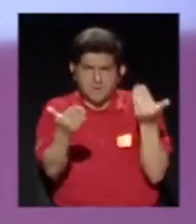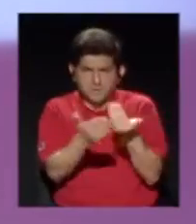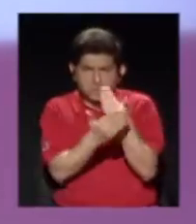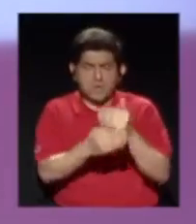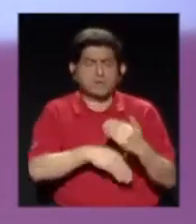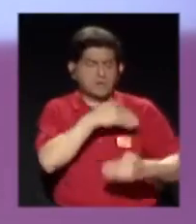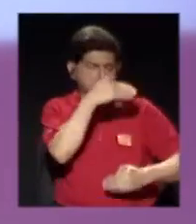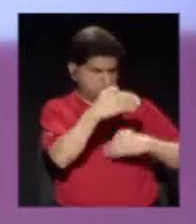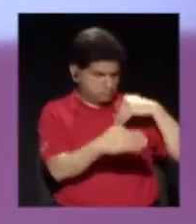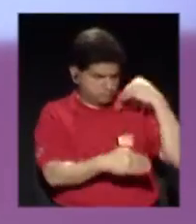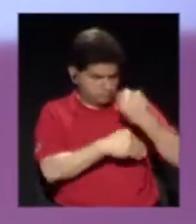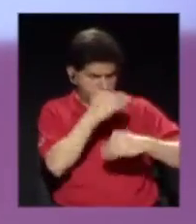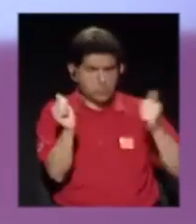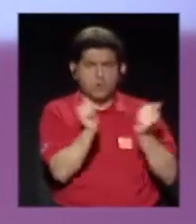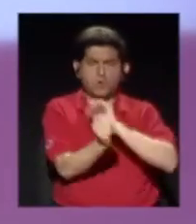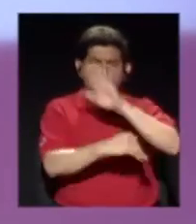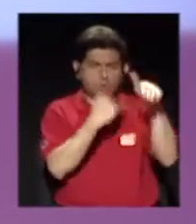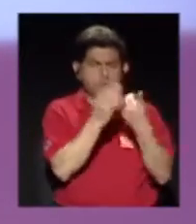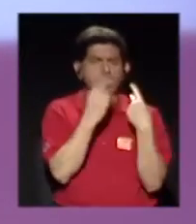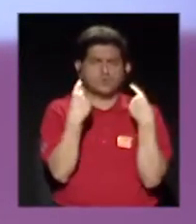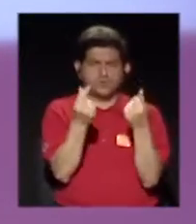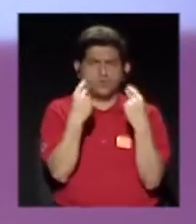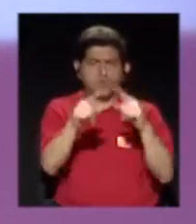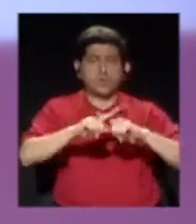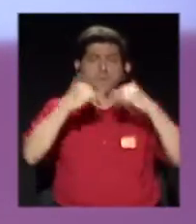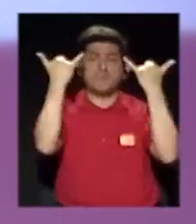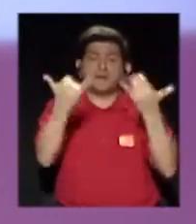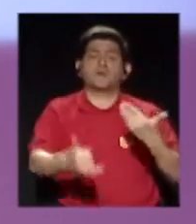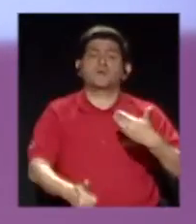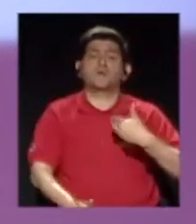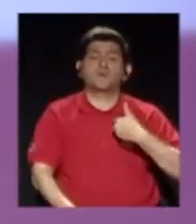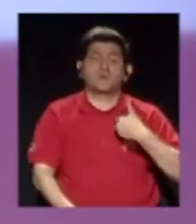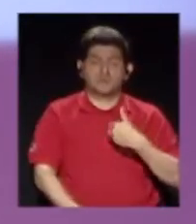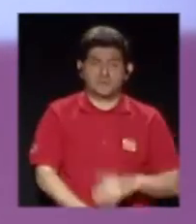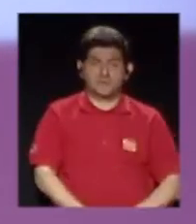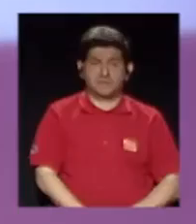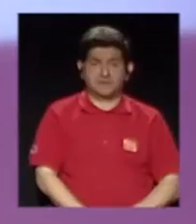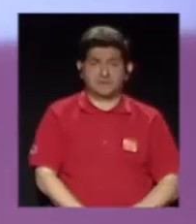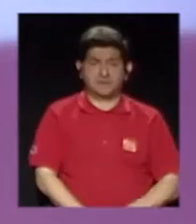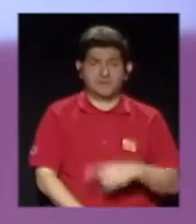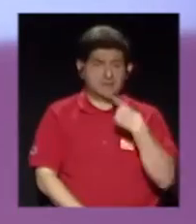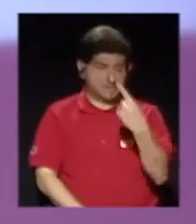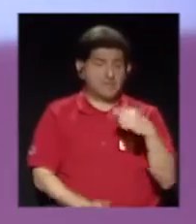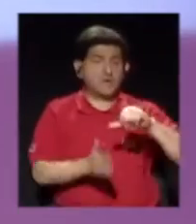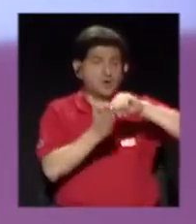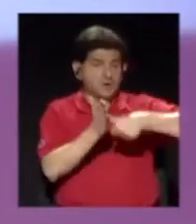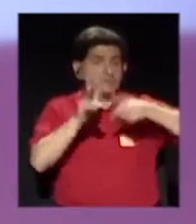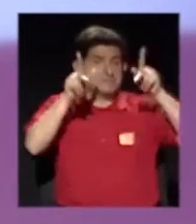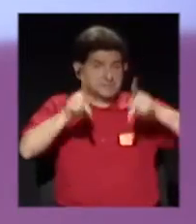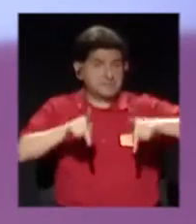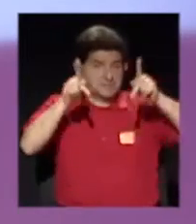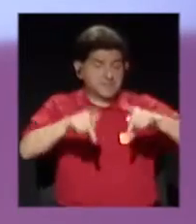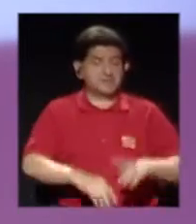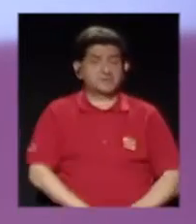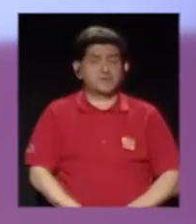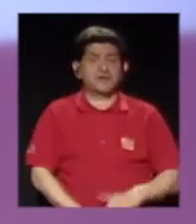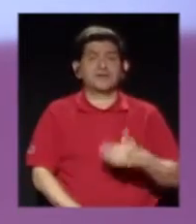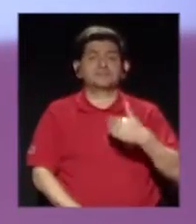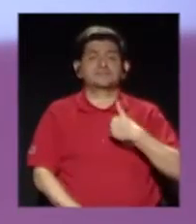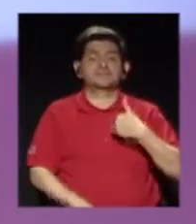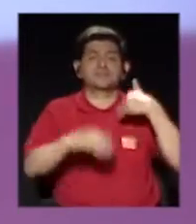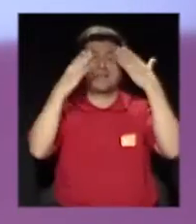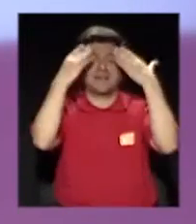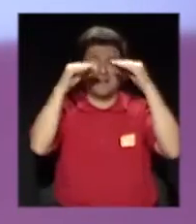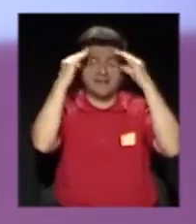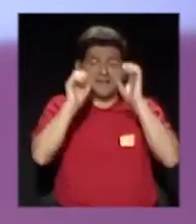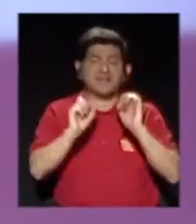sido procesadas con toda diligencia pero ahora tenemos me refiero insisto a las personas que llegan a tener la información